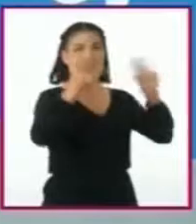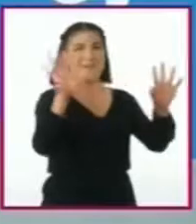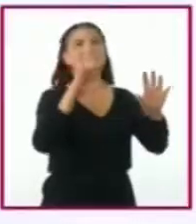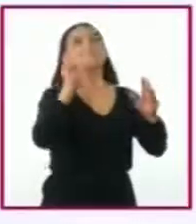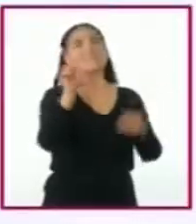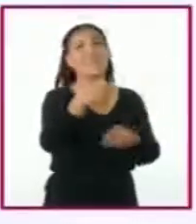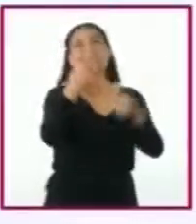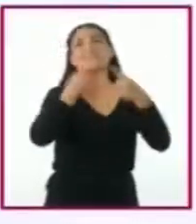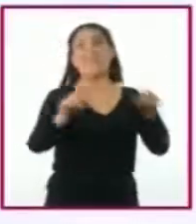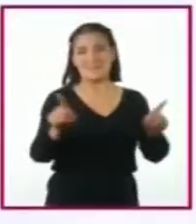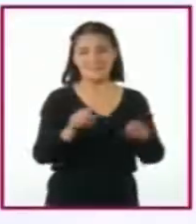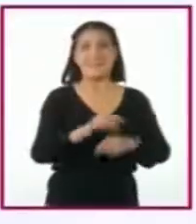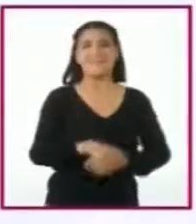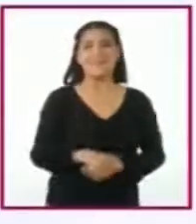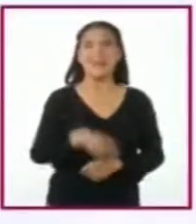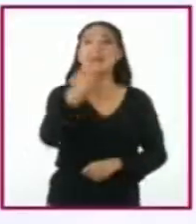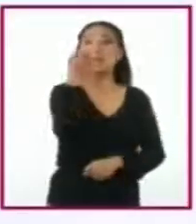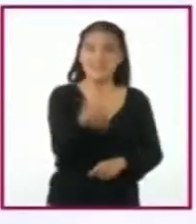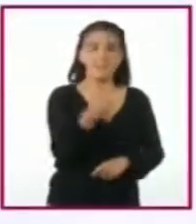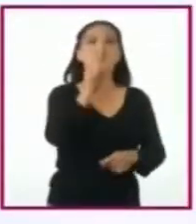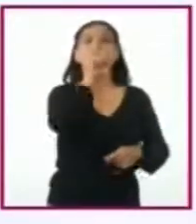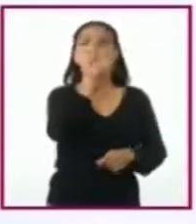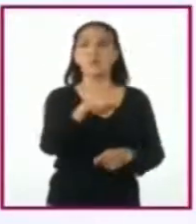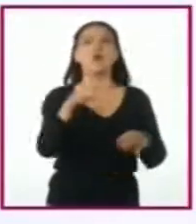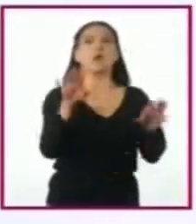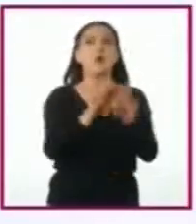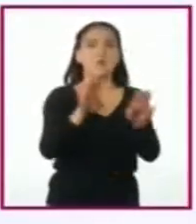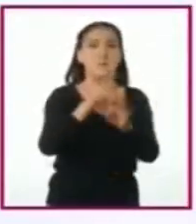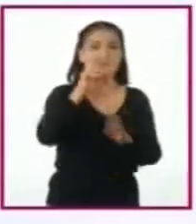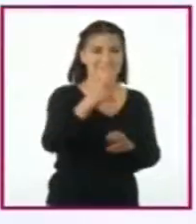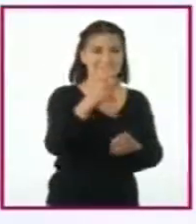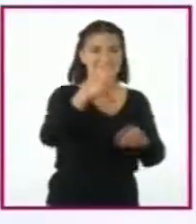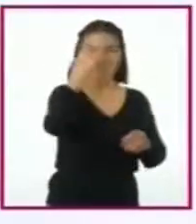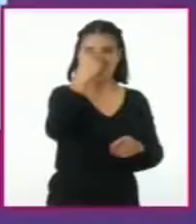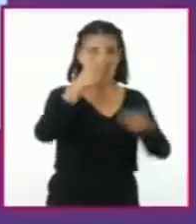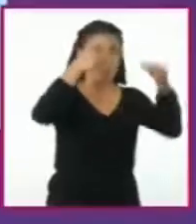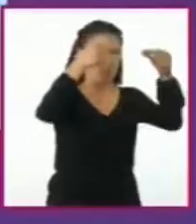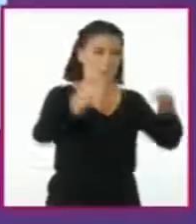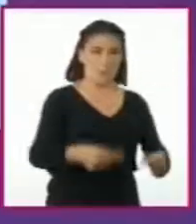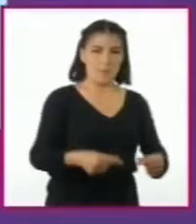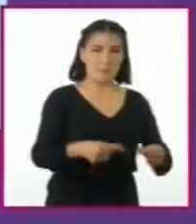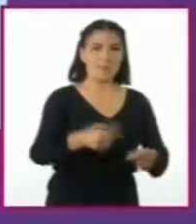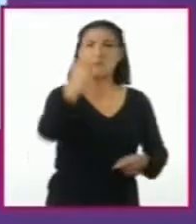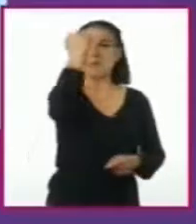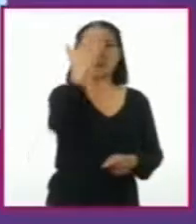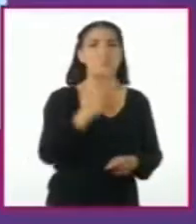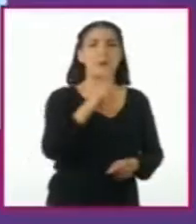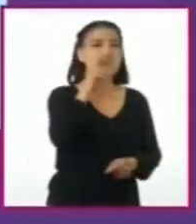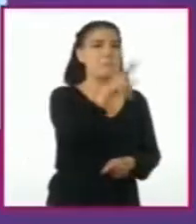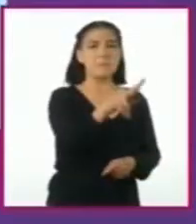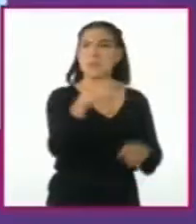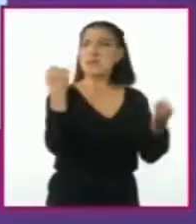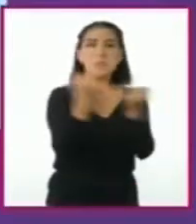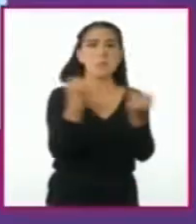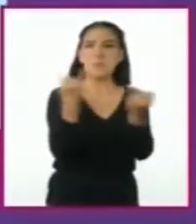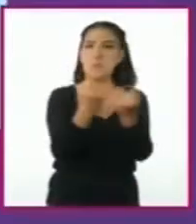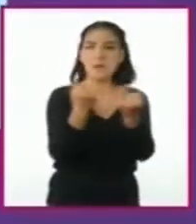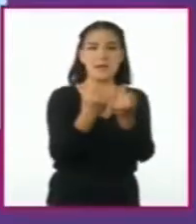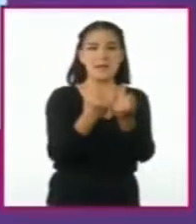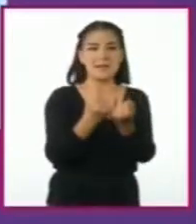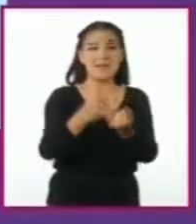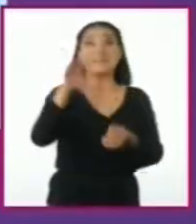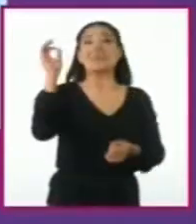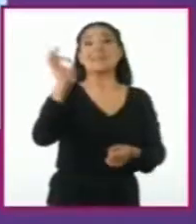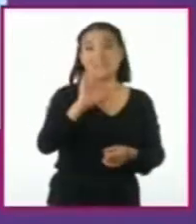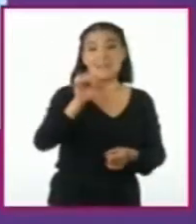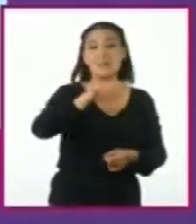diferente. Así tenemos que en el caso de las dos pantallas planas, la imagen se percibe de la misma manera, a pesar de